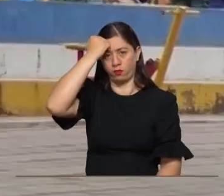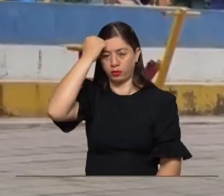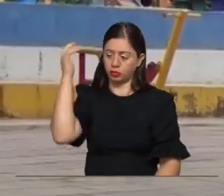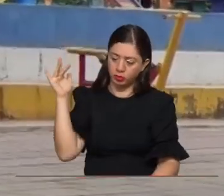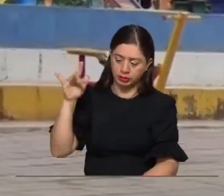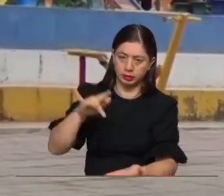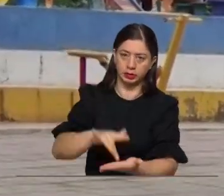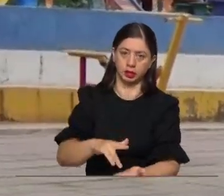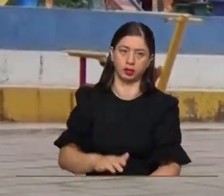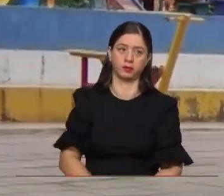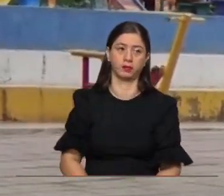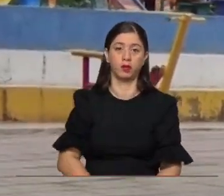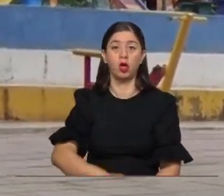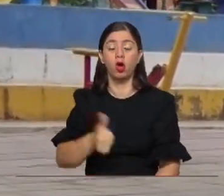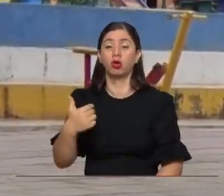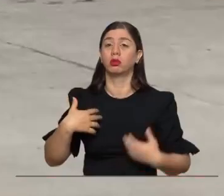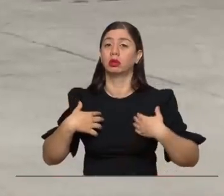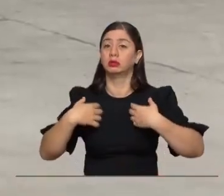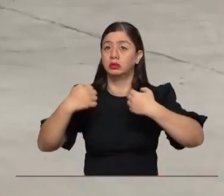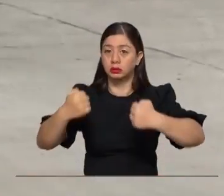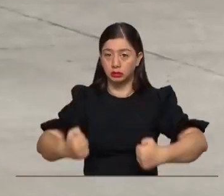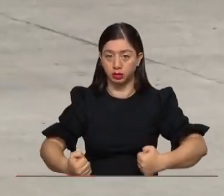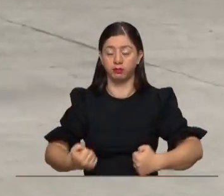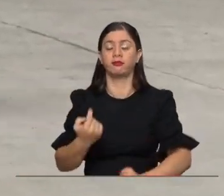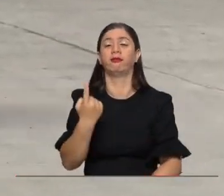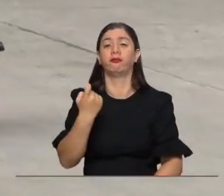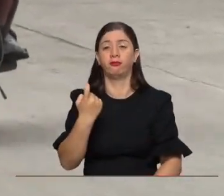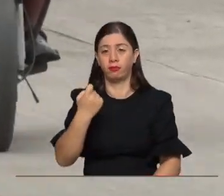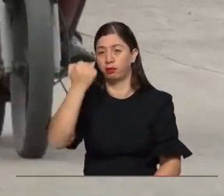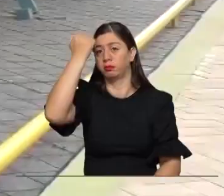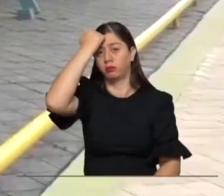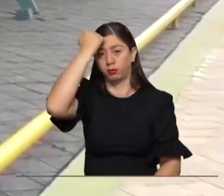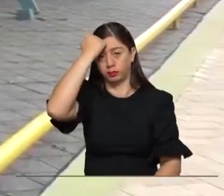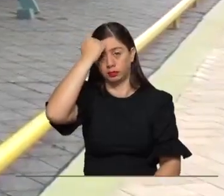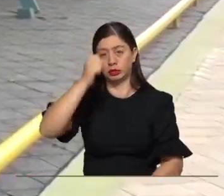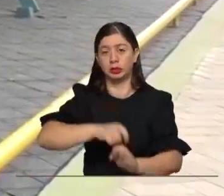lleguen. En otras sedes educativas de este municipio también hacen falta maestros.